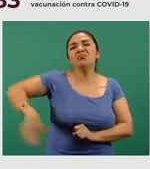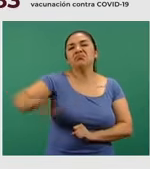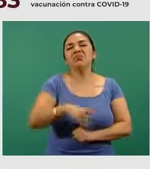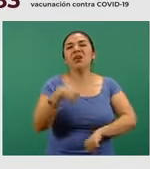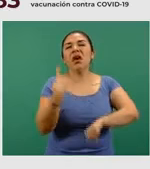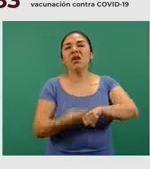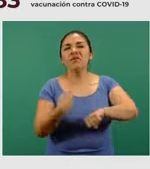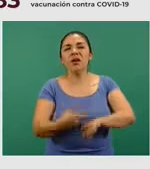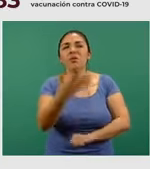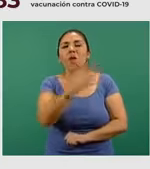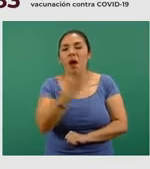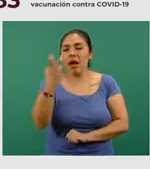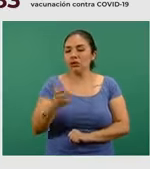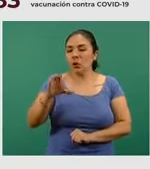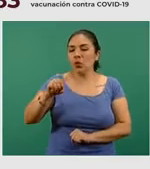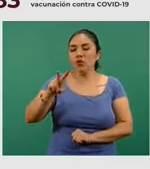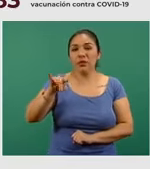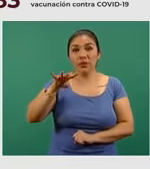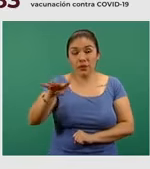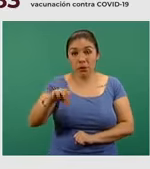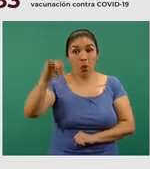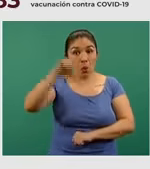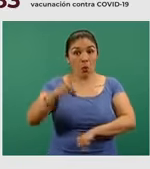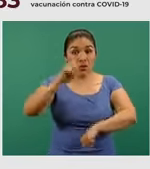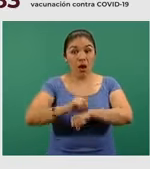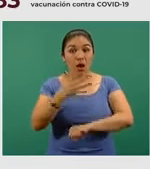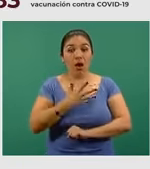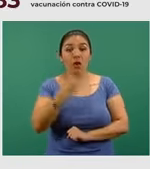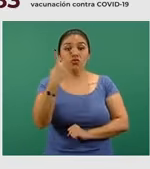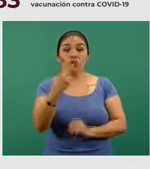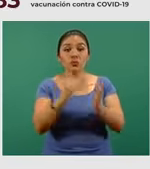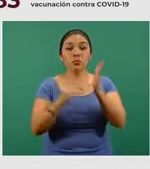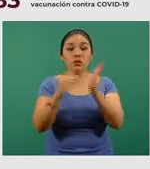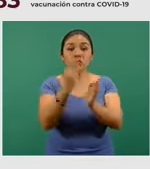casos confirmados de la COVID-19, y para hoy pues son